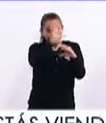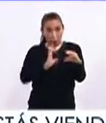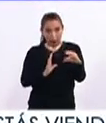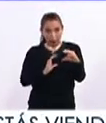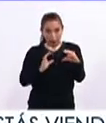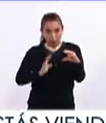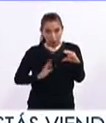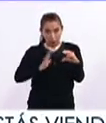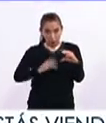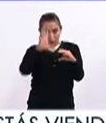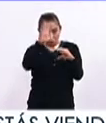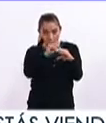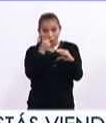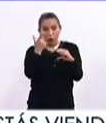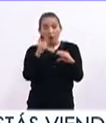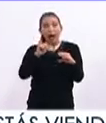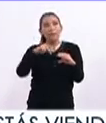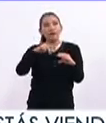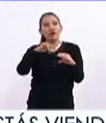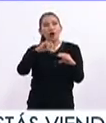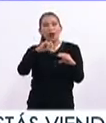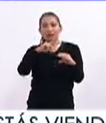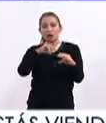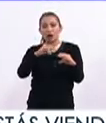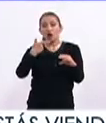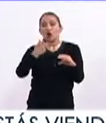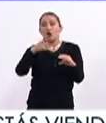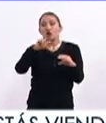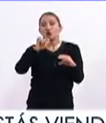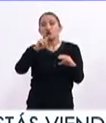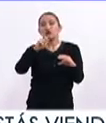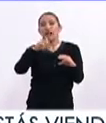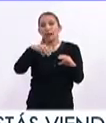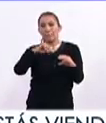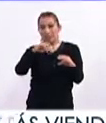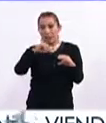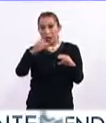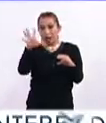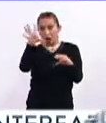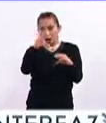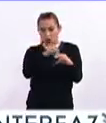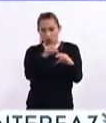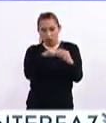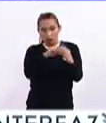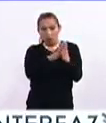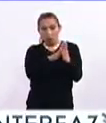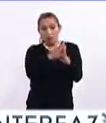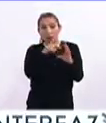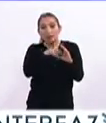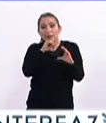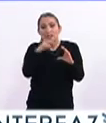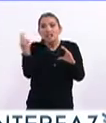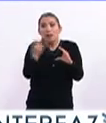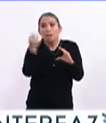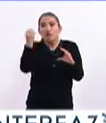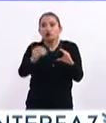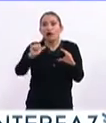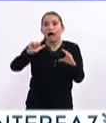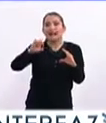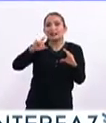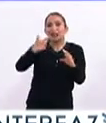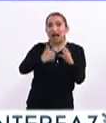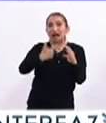en especial un aminoácido que se llama glutamina, y además necesitan de muchos